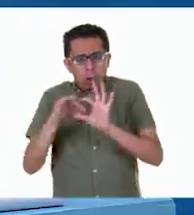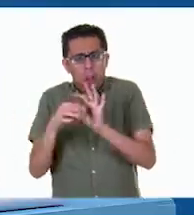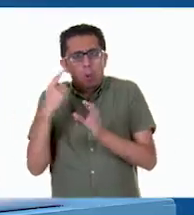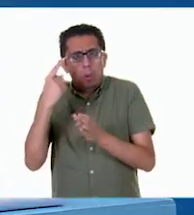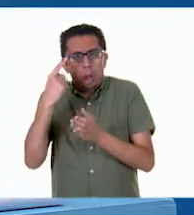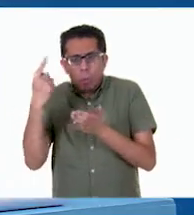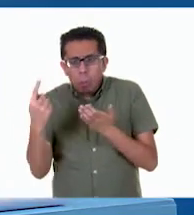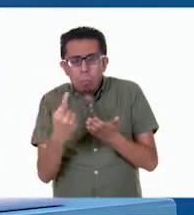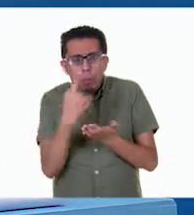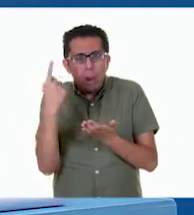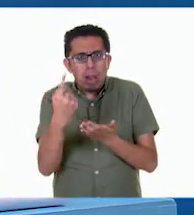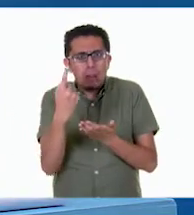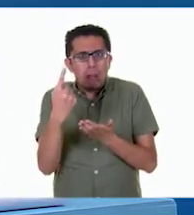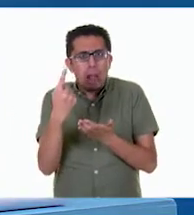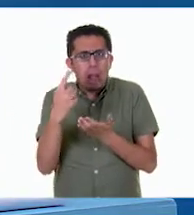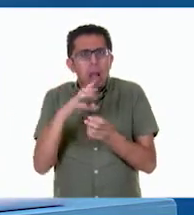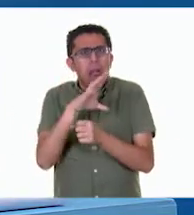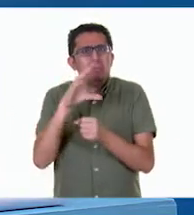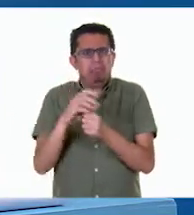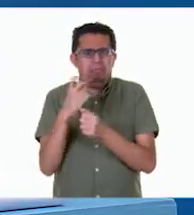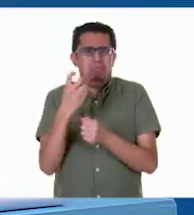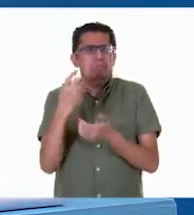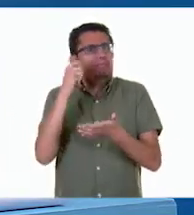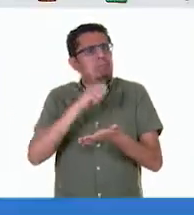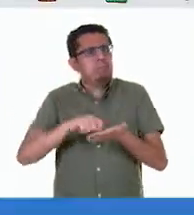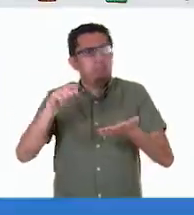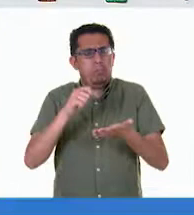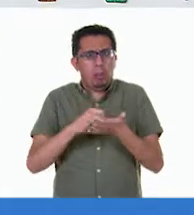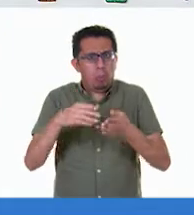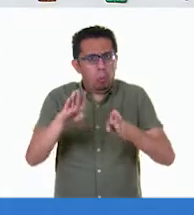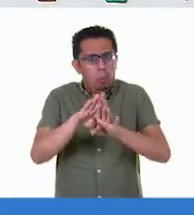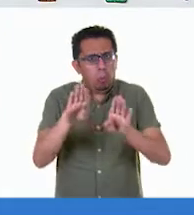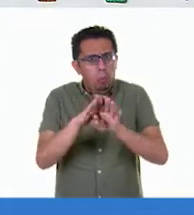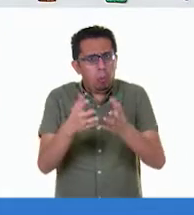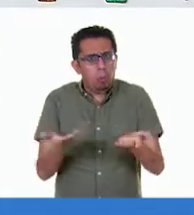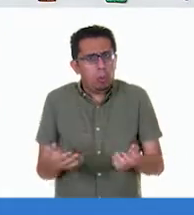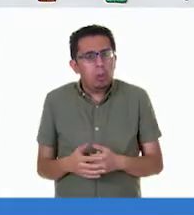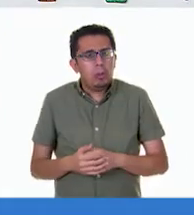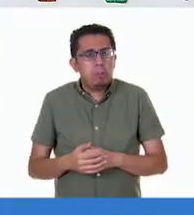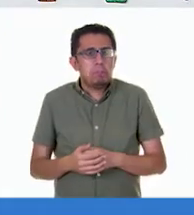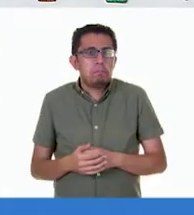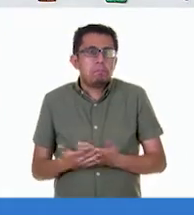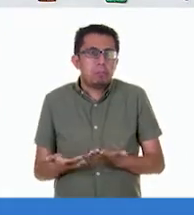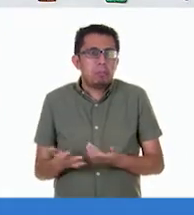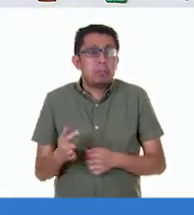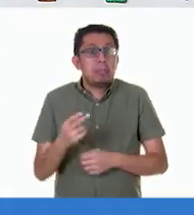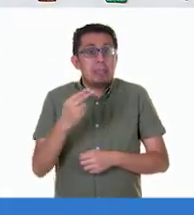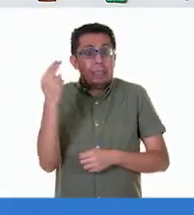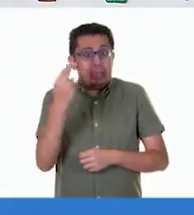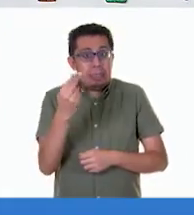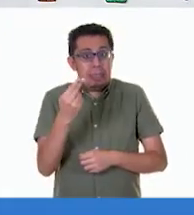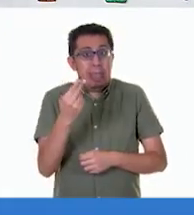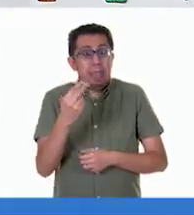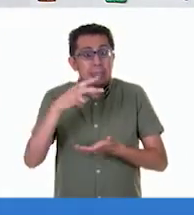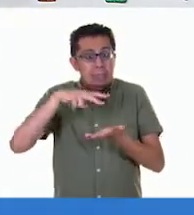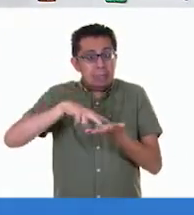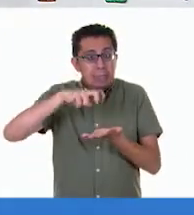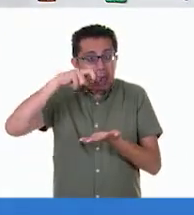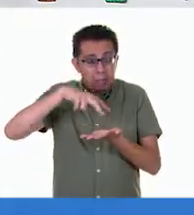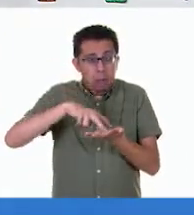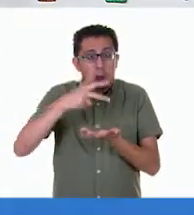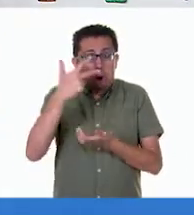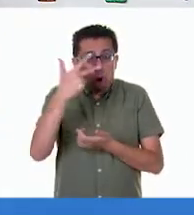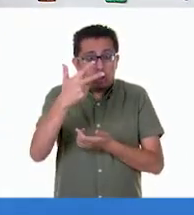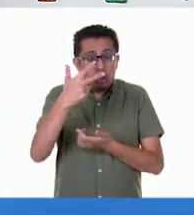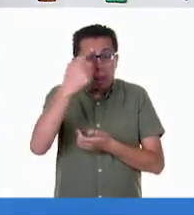Cierto, pero ¿cómo se representa eso? Podemos decir que si se necesitan 8 saltos, ajá,